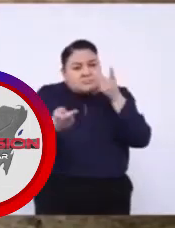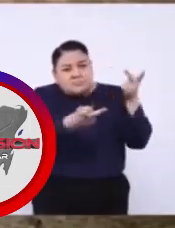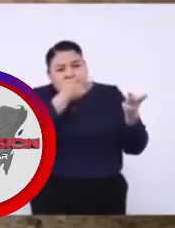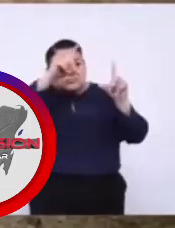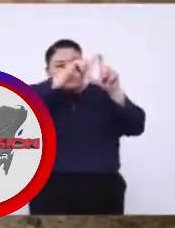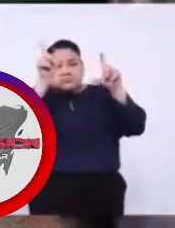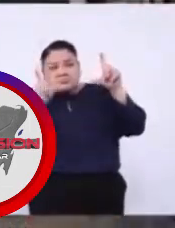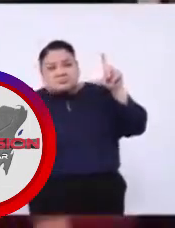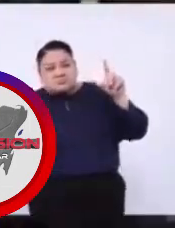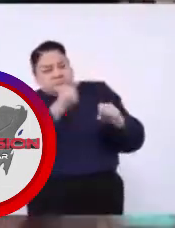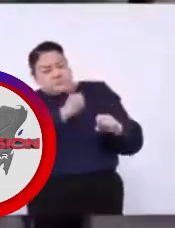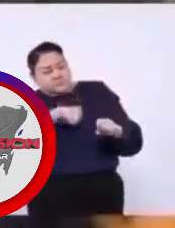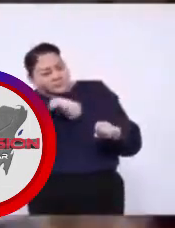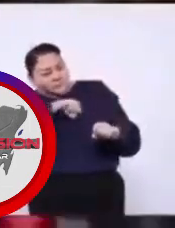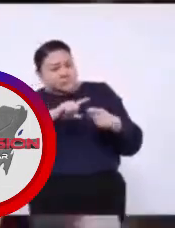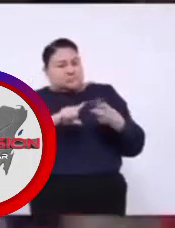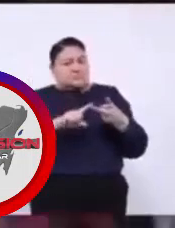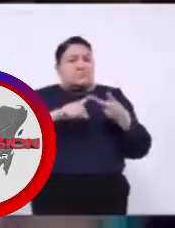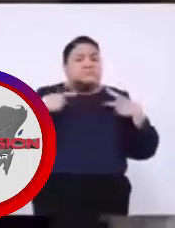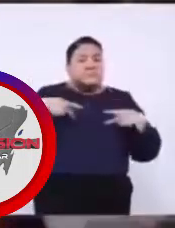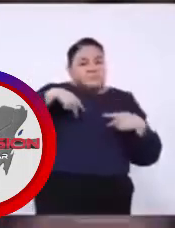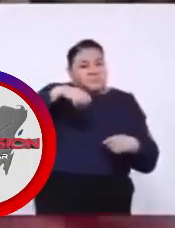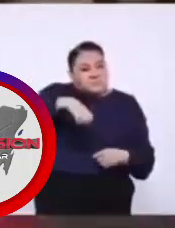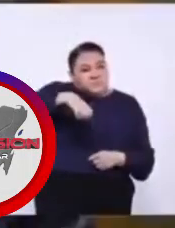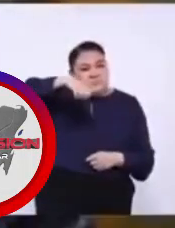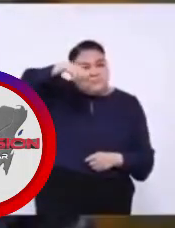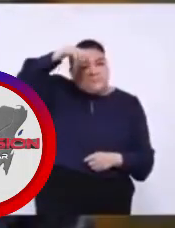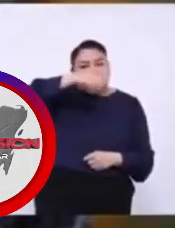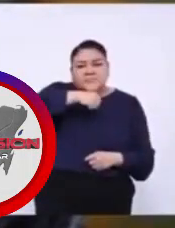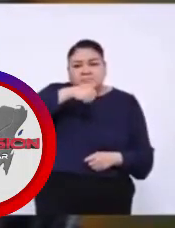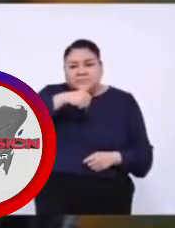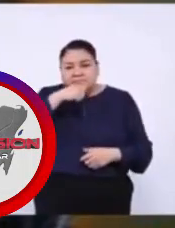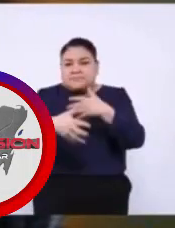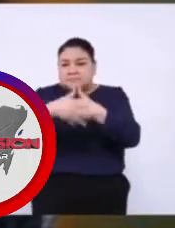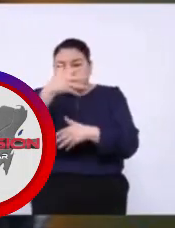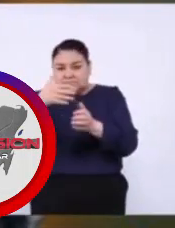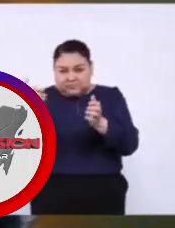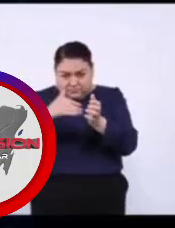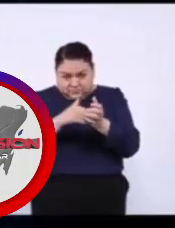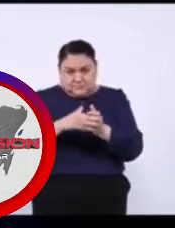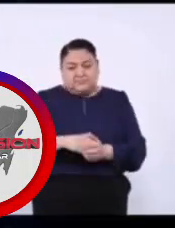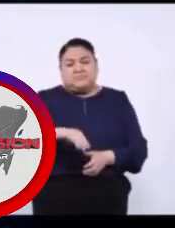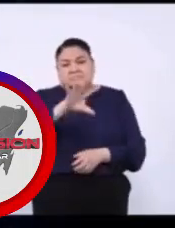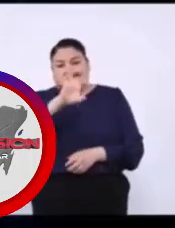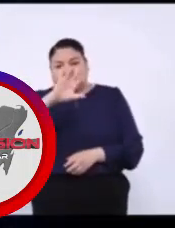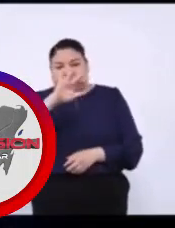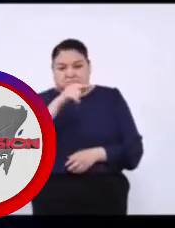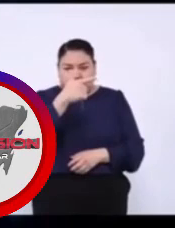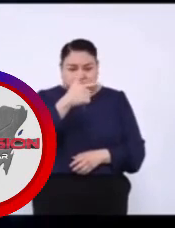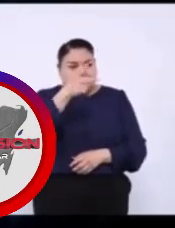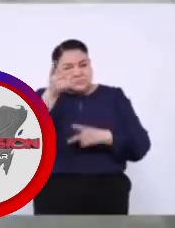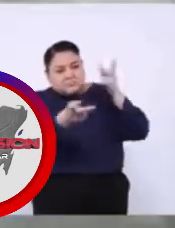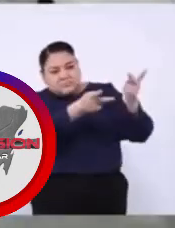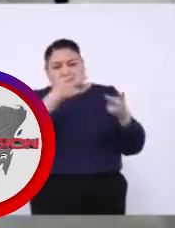entre 2001 y 2021, al pasar de 15.1% a 26% en el grupo de 53